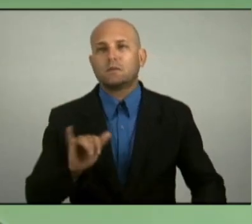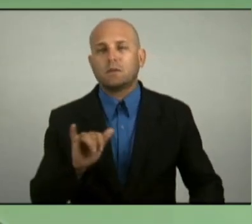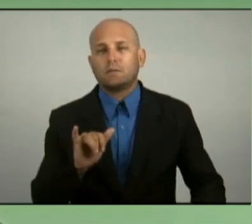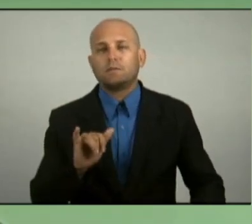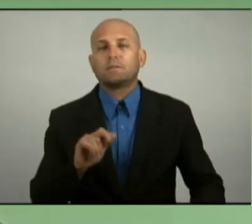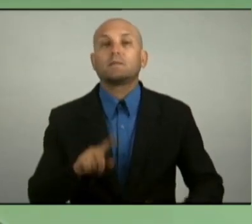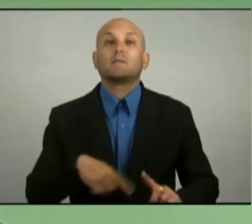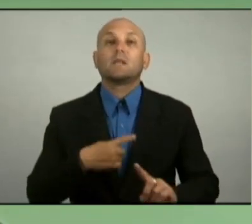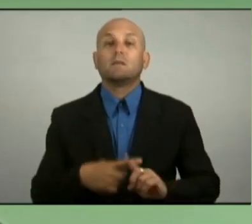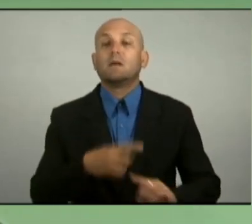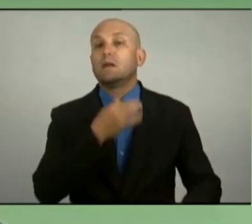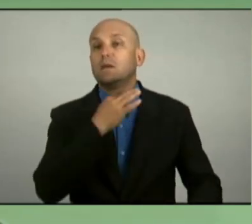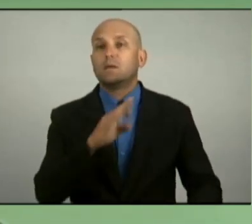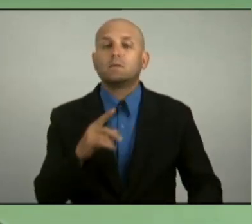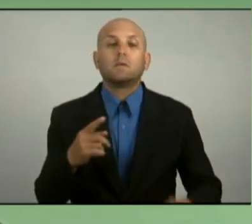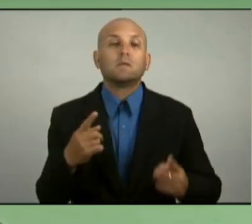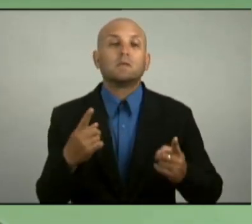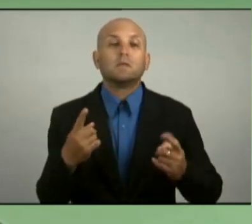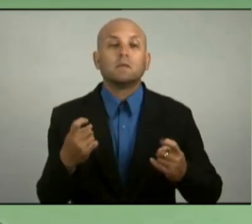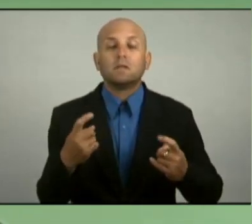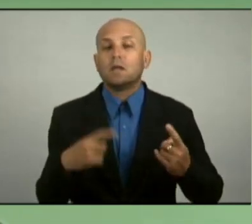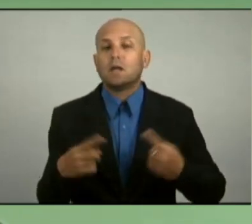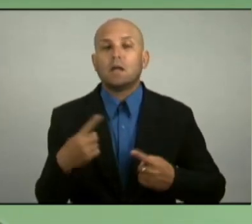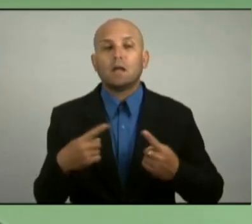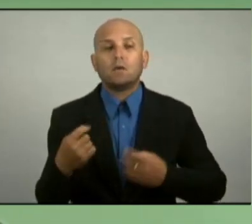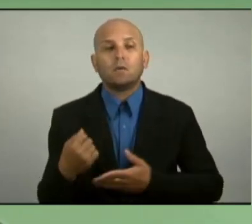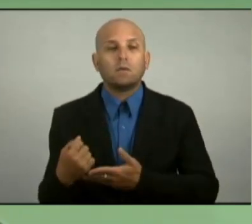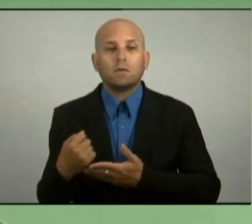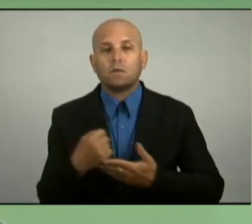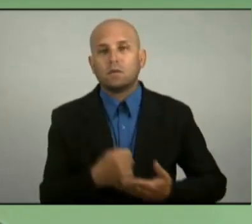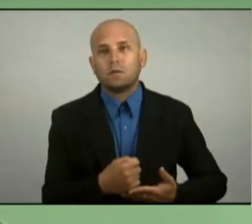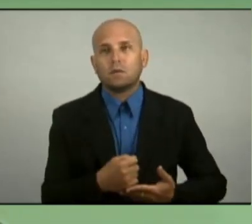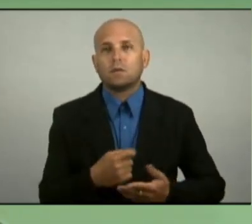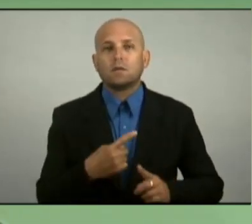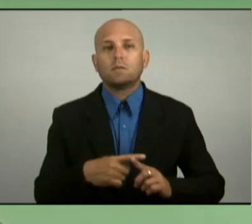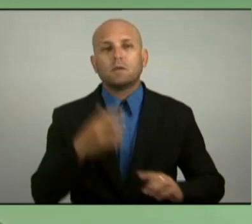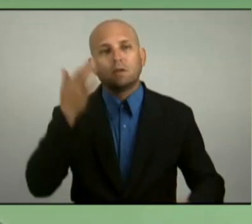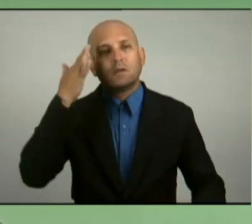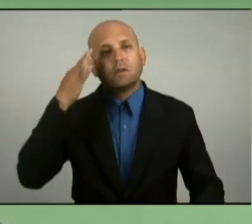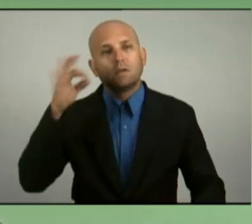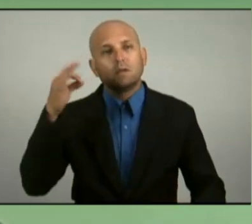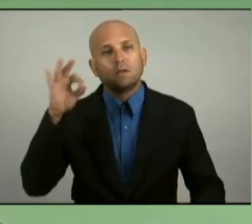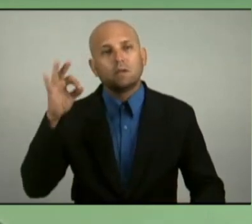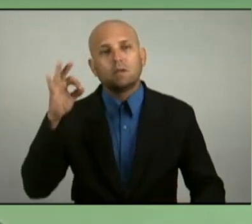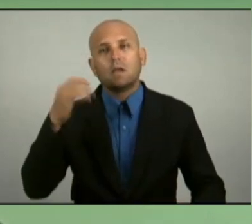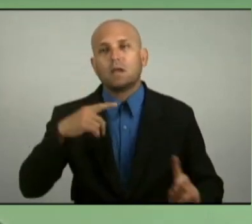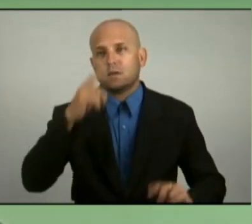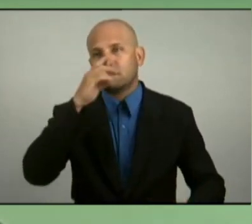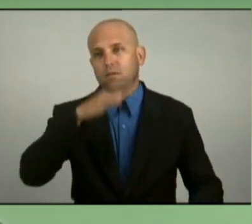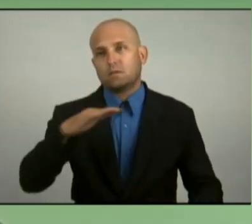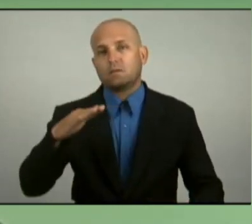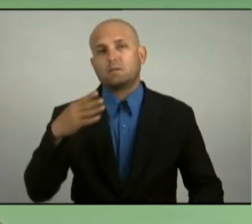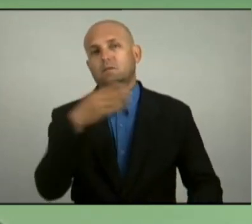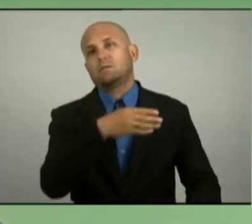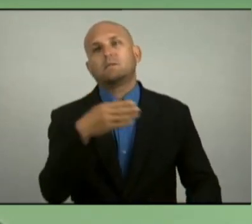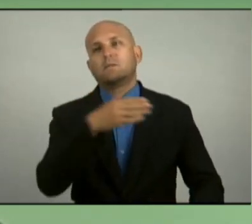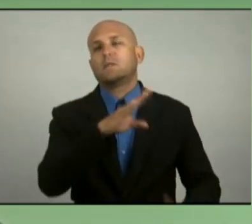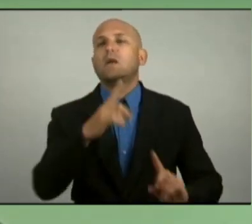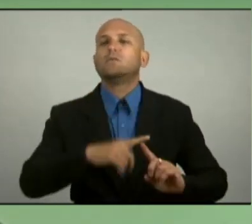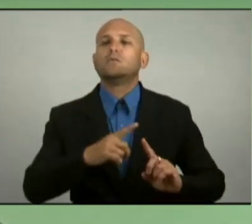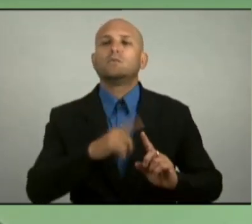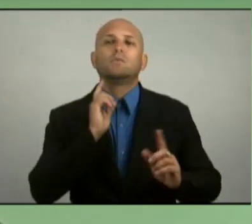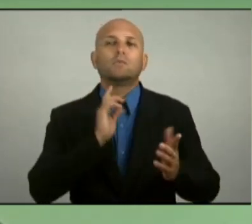precisar si bueno necesitaría eh ayuda ya por la parte de psiquiatría infantil y en el caso del adulto mayor pues